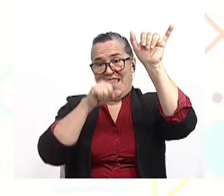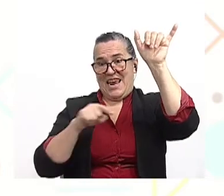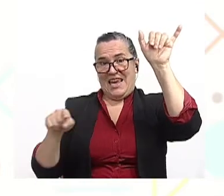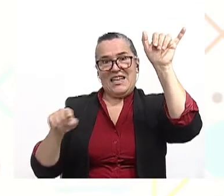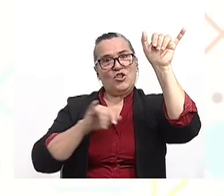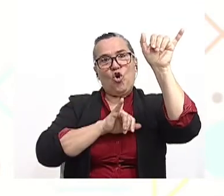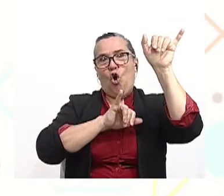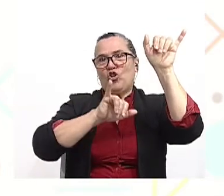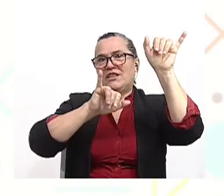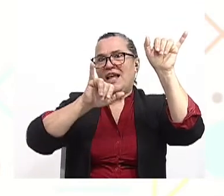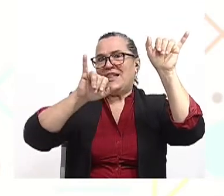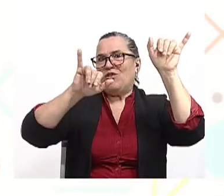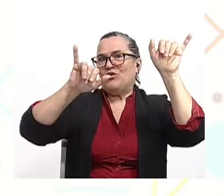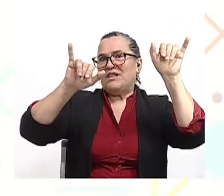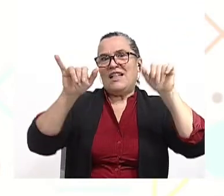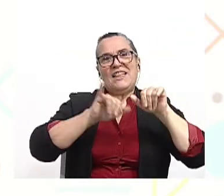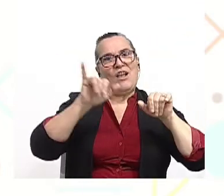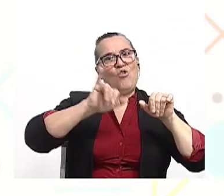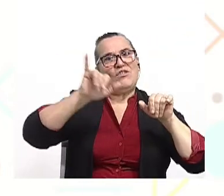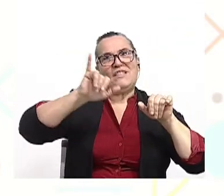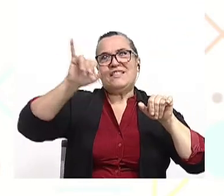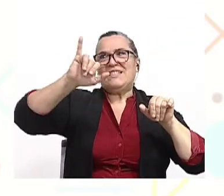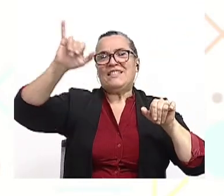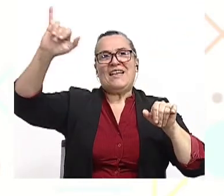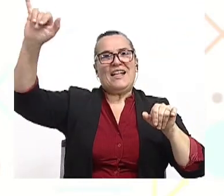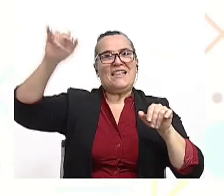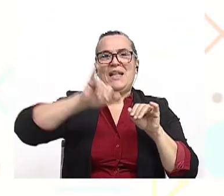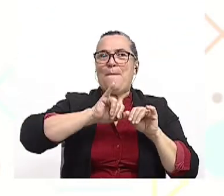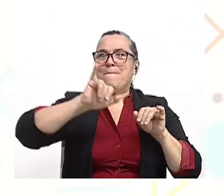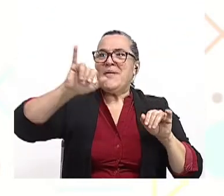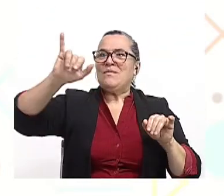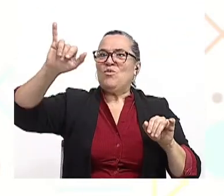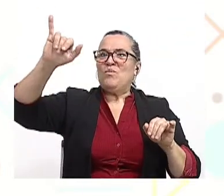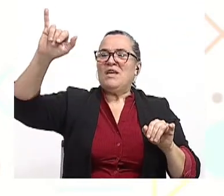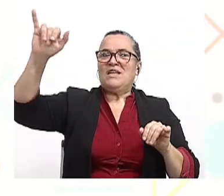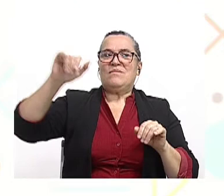constante. ¿Observaron? Nos está dando exactamente lo mismo.